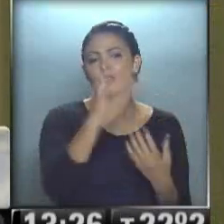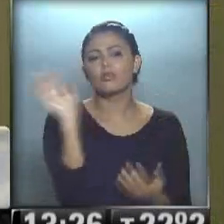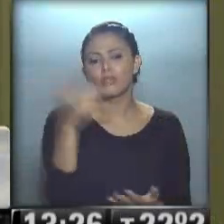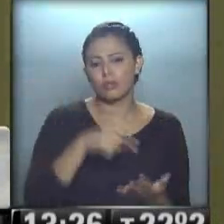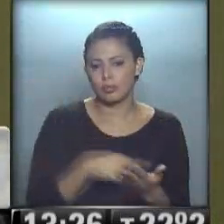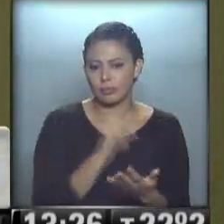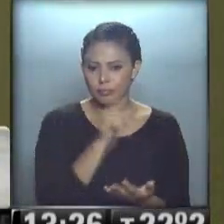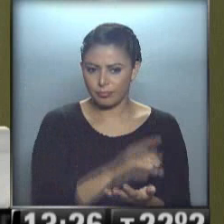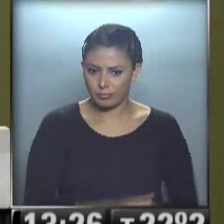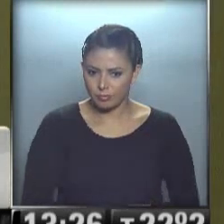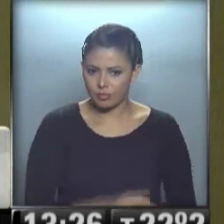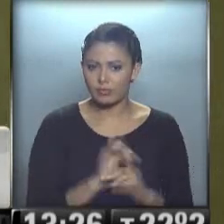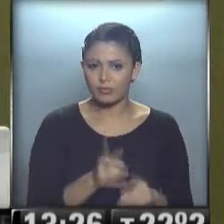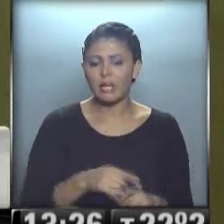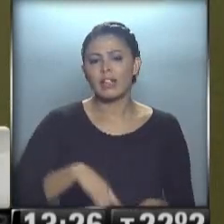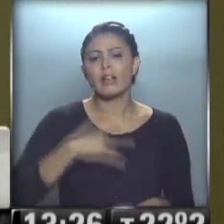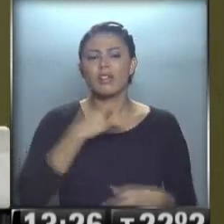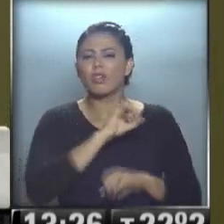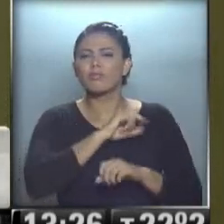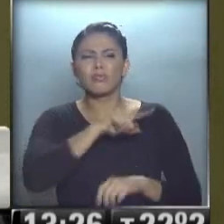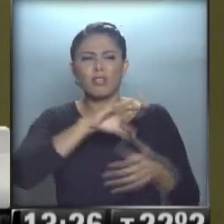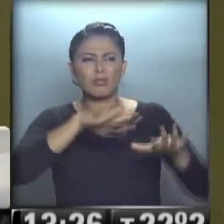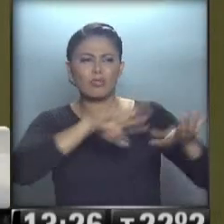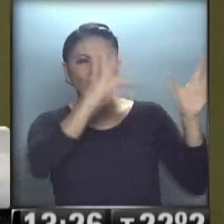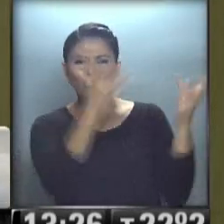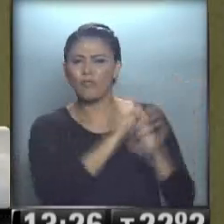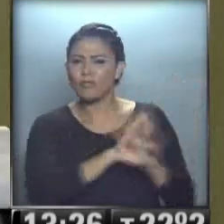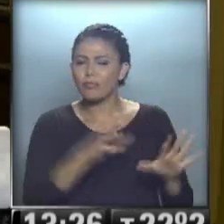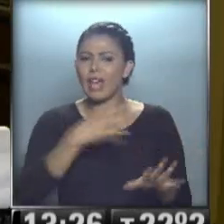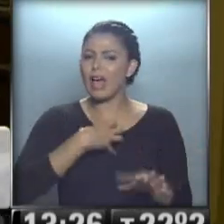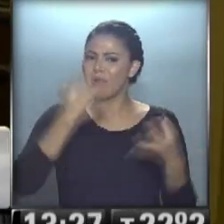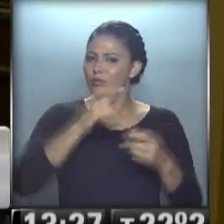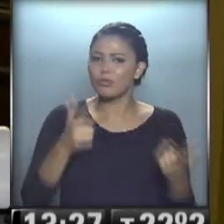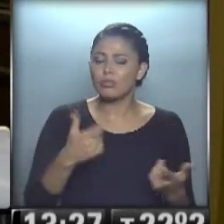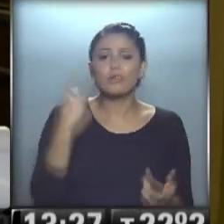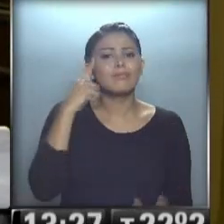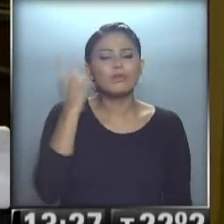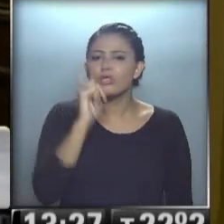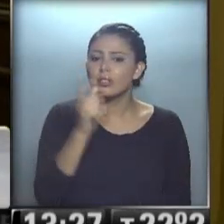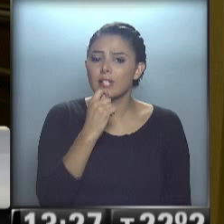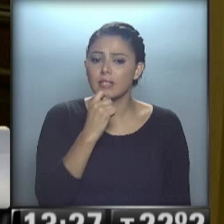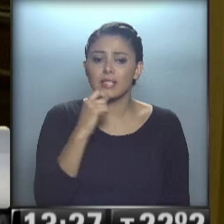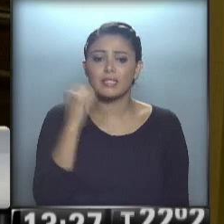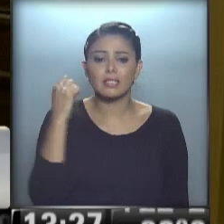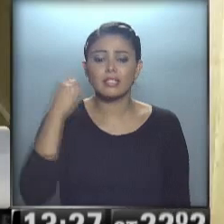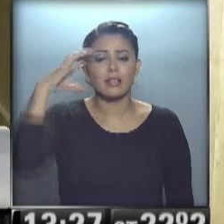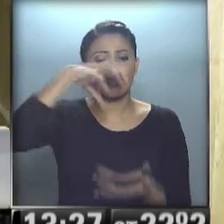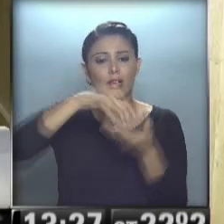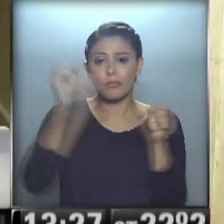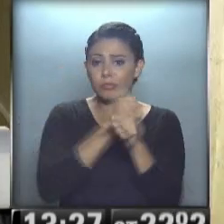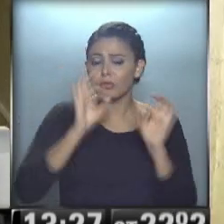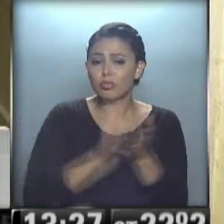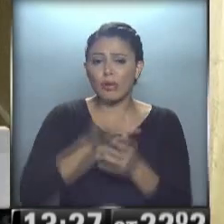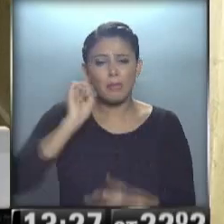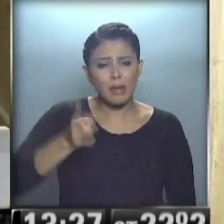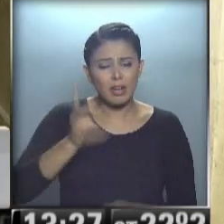Aires. Aparte de ser antiestéticas, que no cumplen la función natural del aula, yo no sé si tiene honestamente la aprobación de mitigación y riesgo,